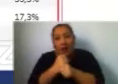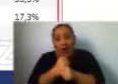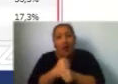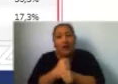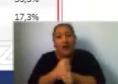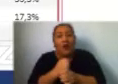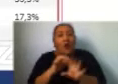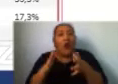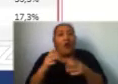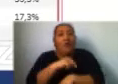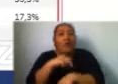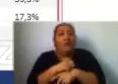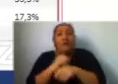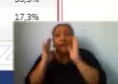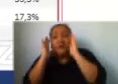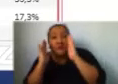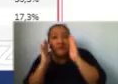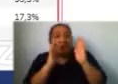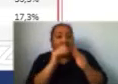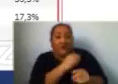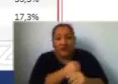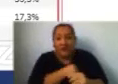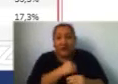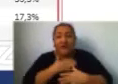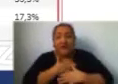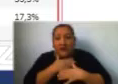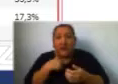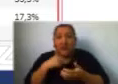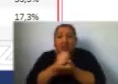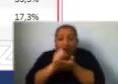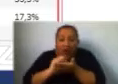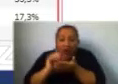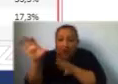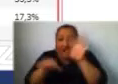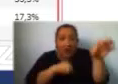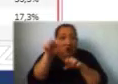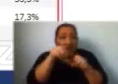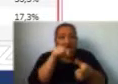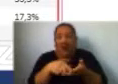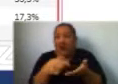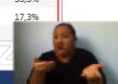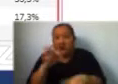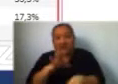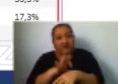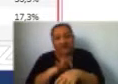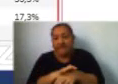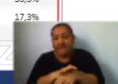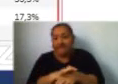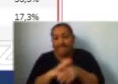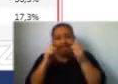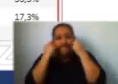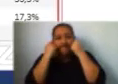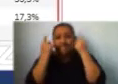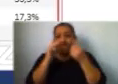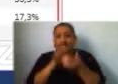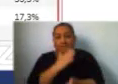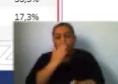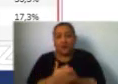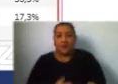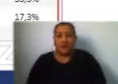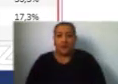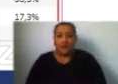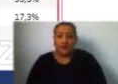habido demoras por parte del Ministerio de Salud para la contratación de personal médico para entender este problema.